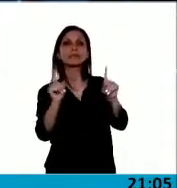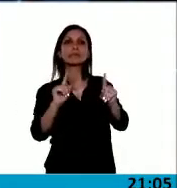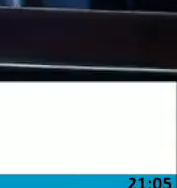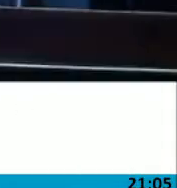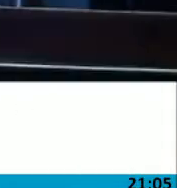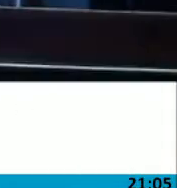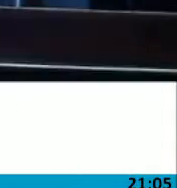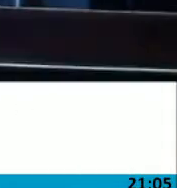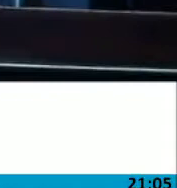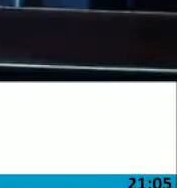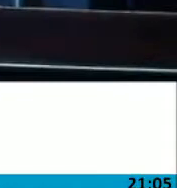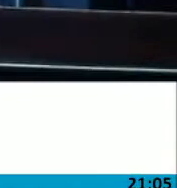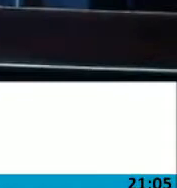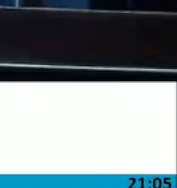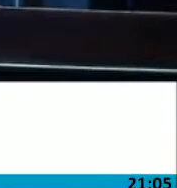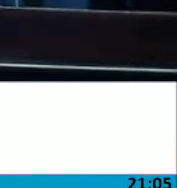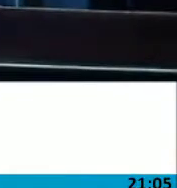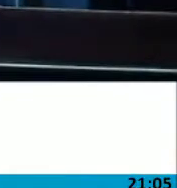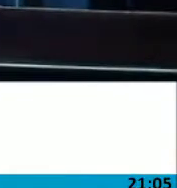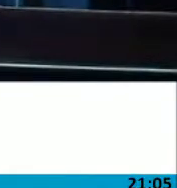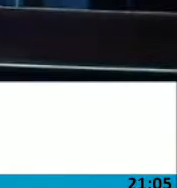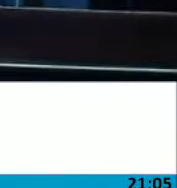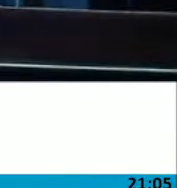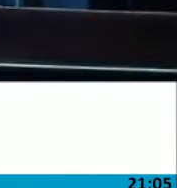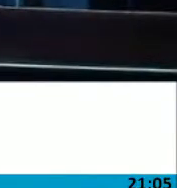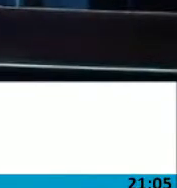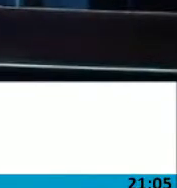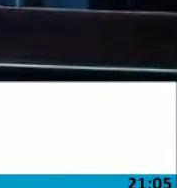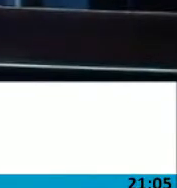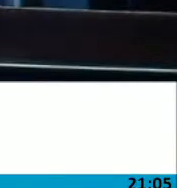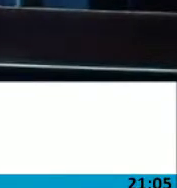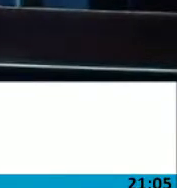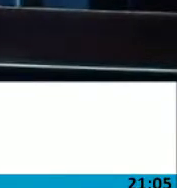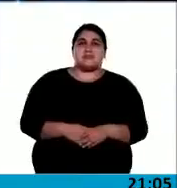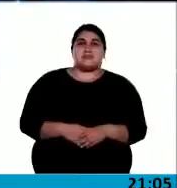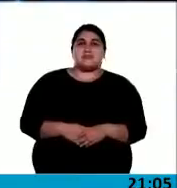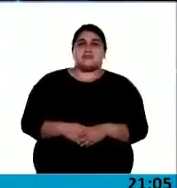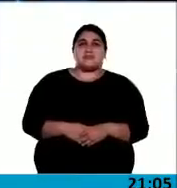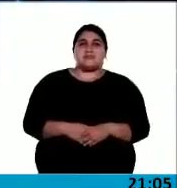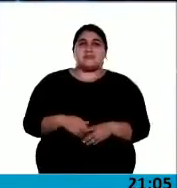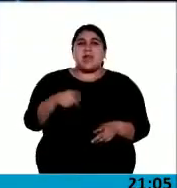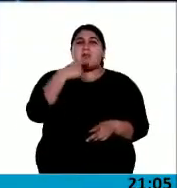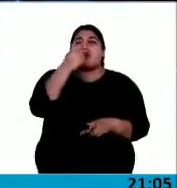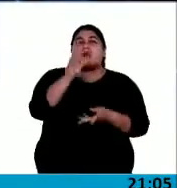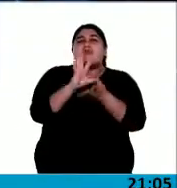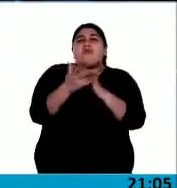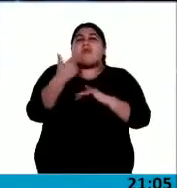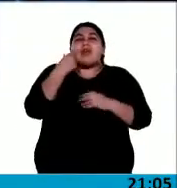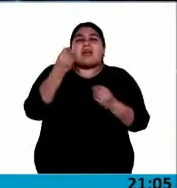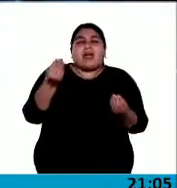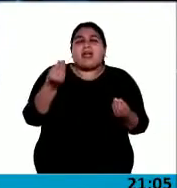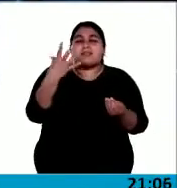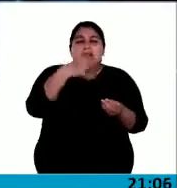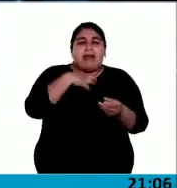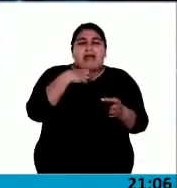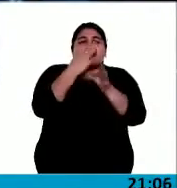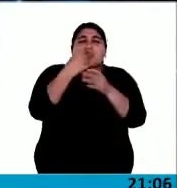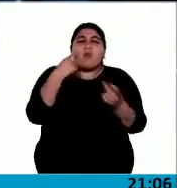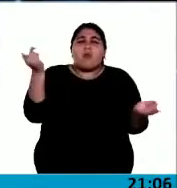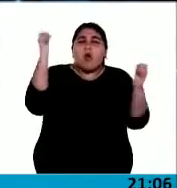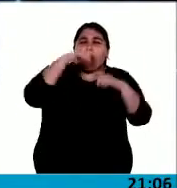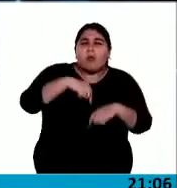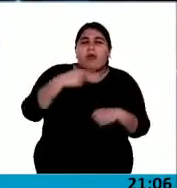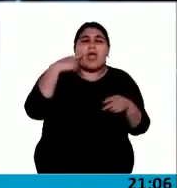van a la escuela. Y le preguntamos cómo vamos a avanzar en la normalización, en la vuelta a clase, cuál es el plan, cuál es